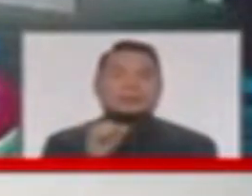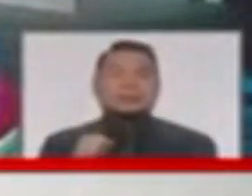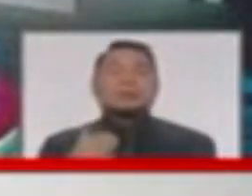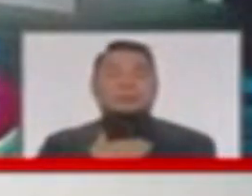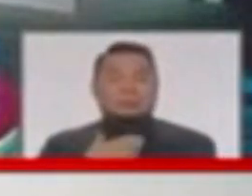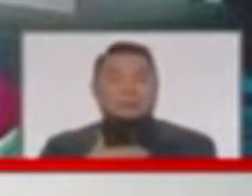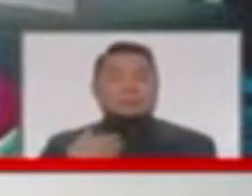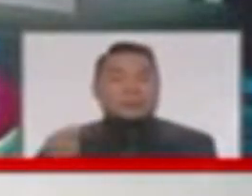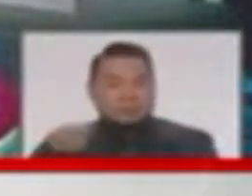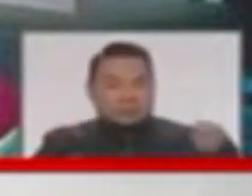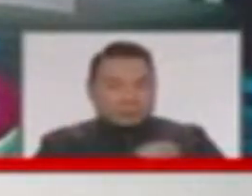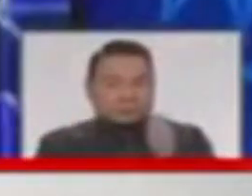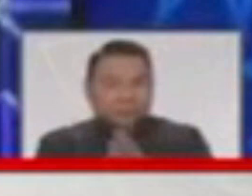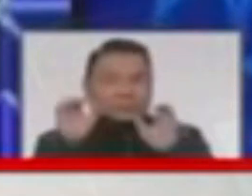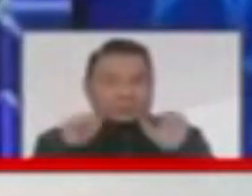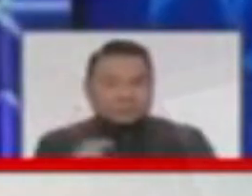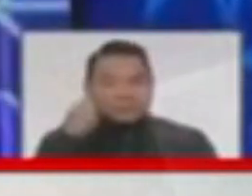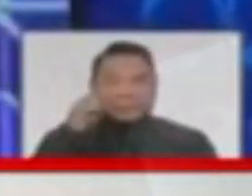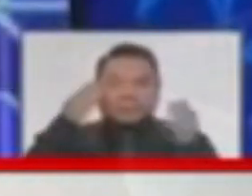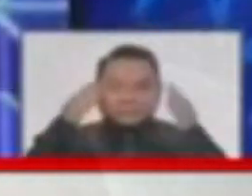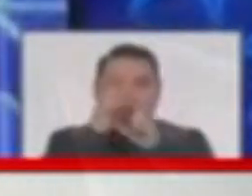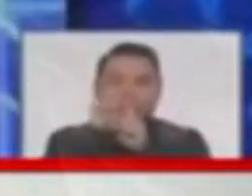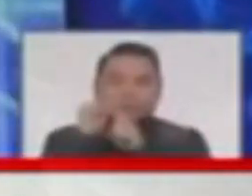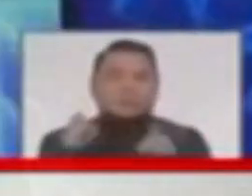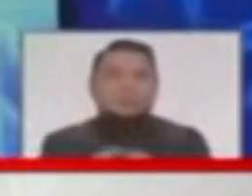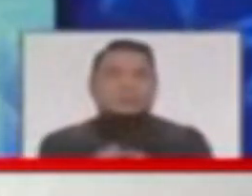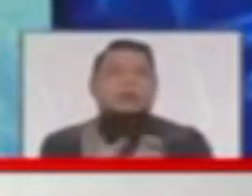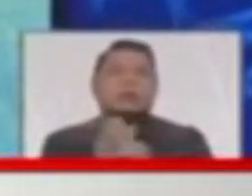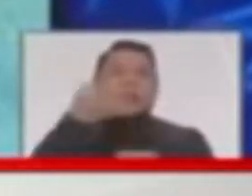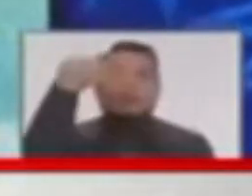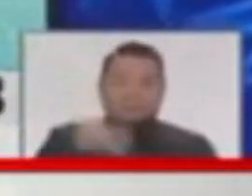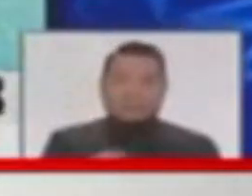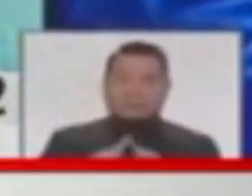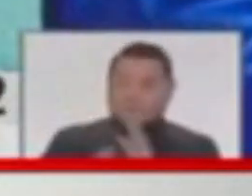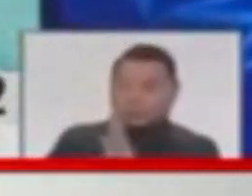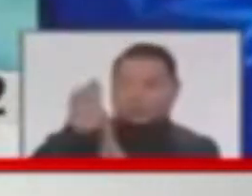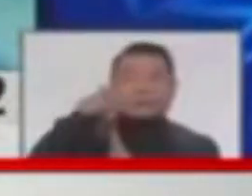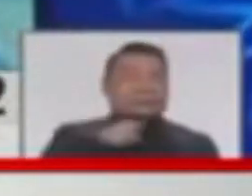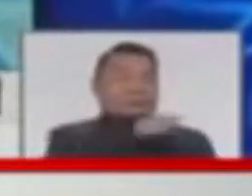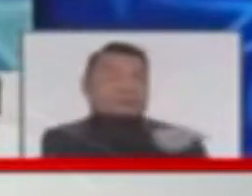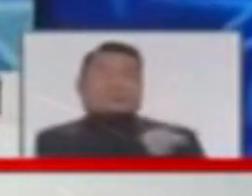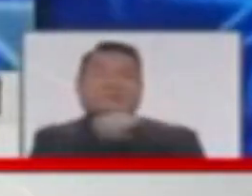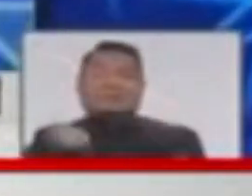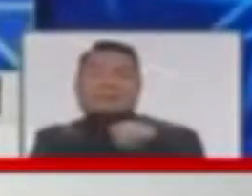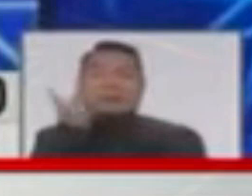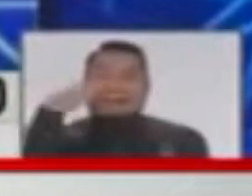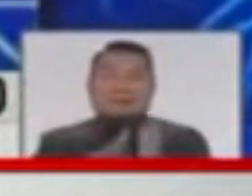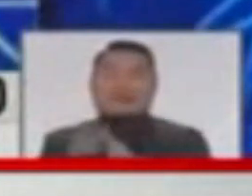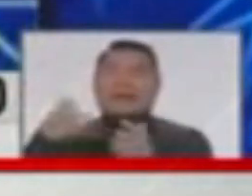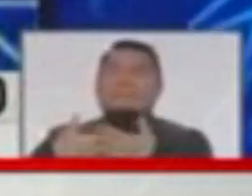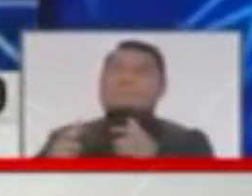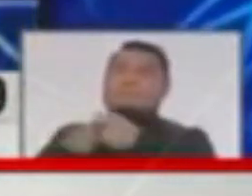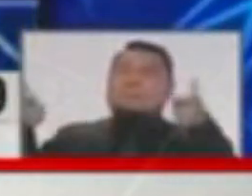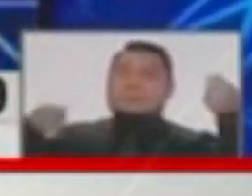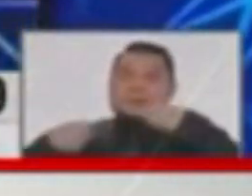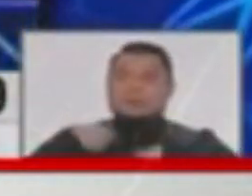Así es, se necesita la inversión, pero con una visión social también. Vamos a crear el verdadero Reactiva, no el Reactiva que solamente fue para las grandes empresas, que